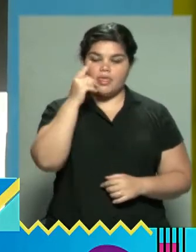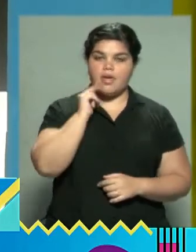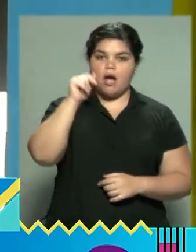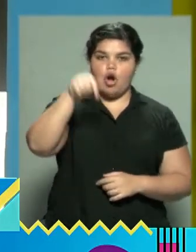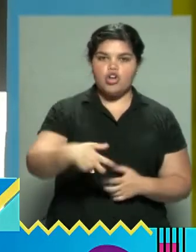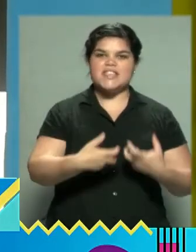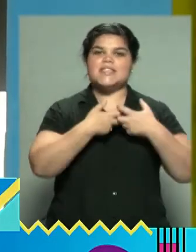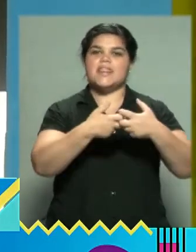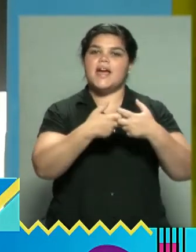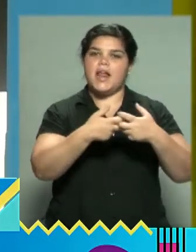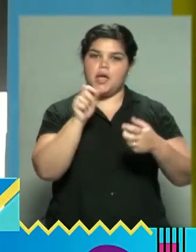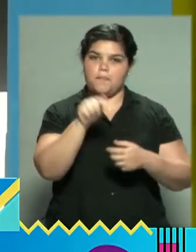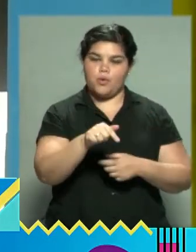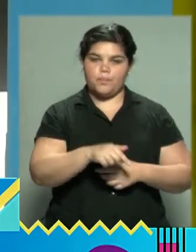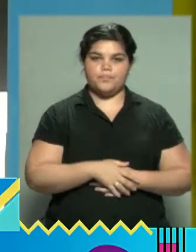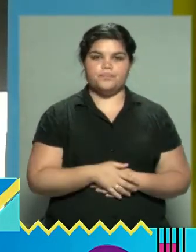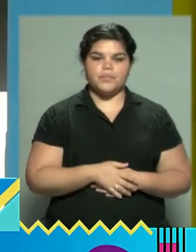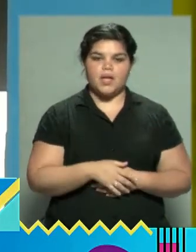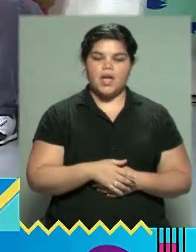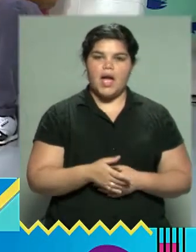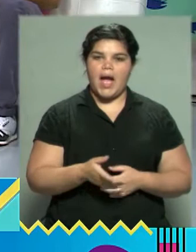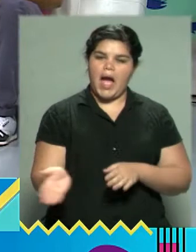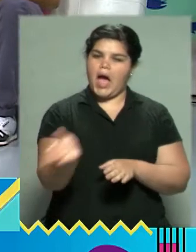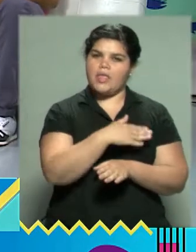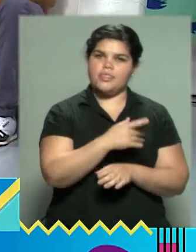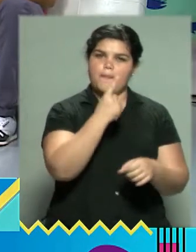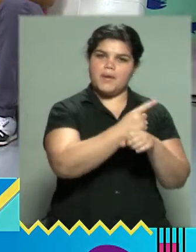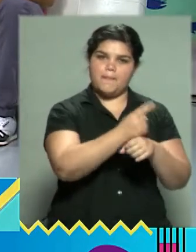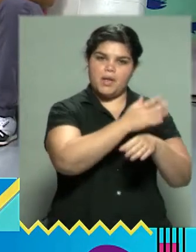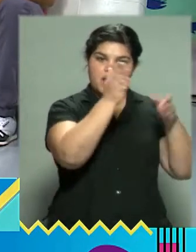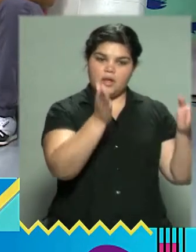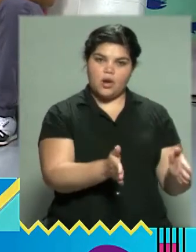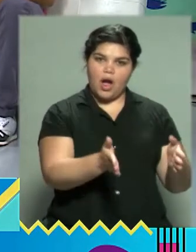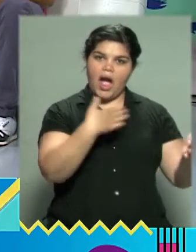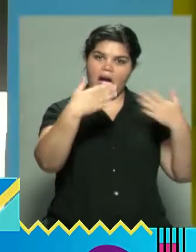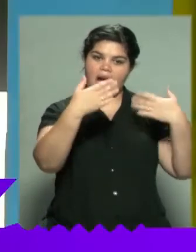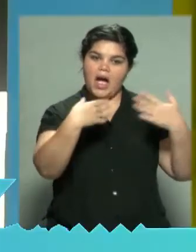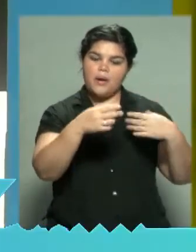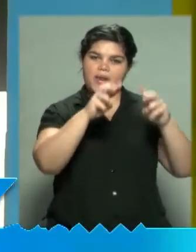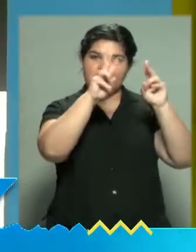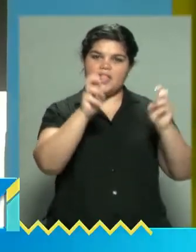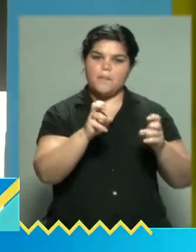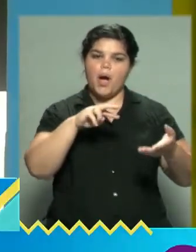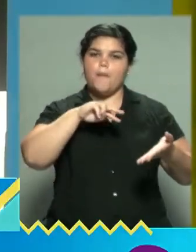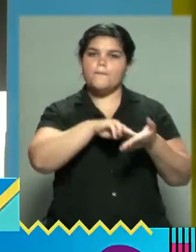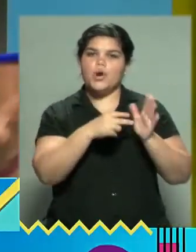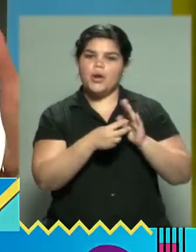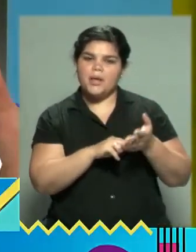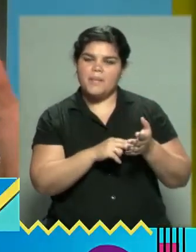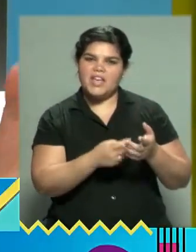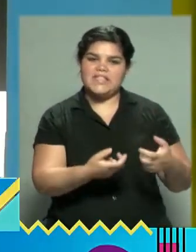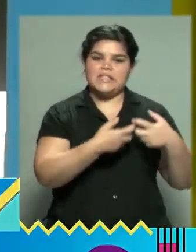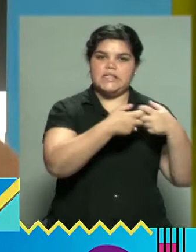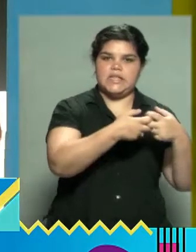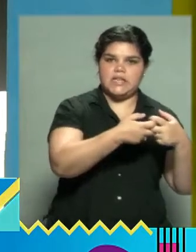sindicalismo. Hablamos en el bloque anterior acerca de a veces dificultad que se da de poder separar el